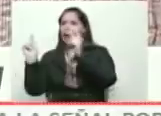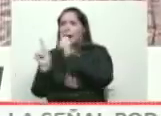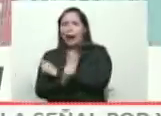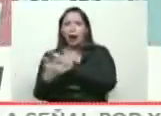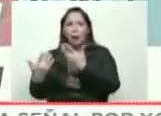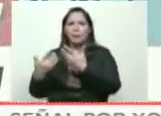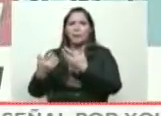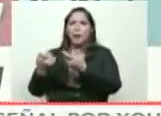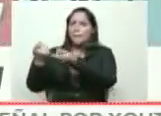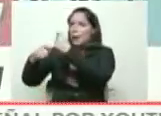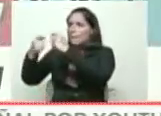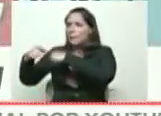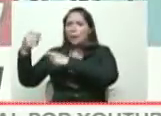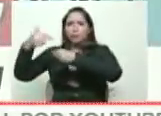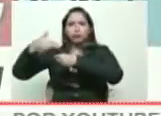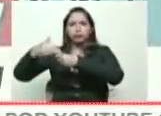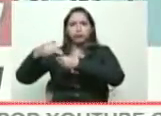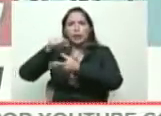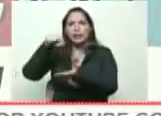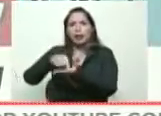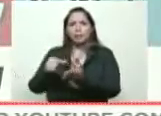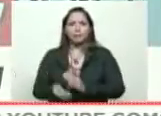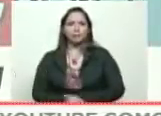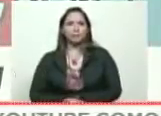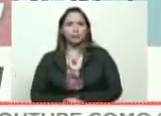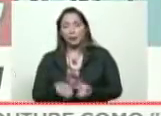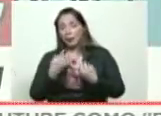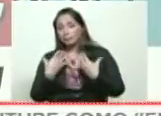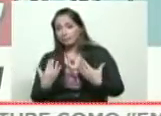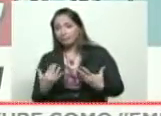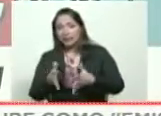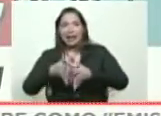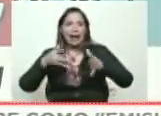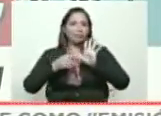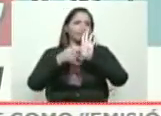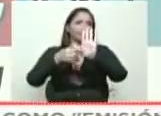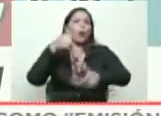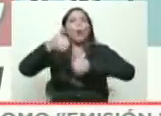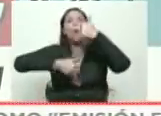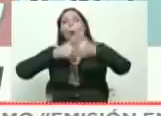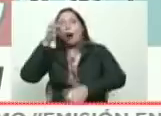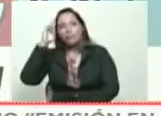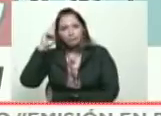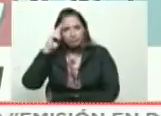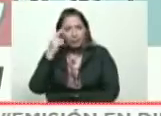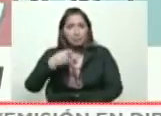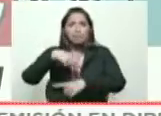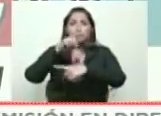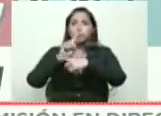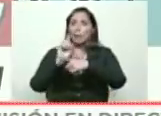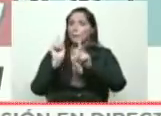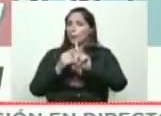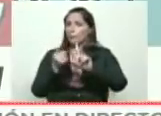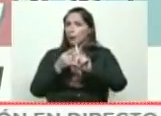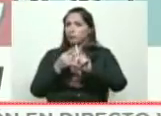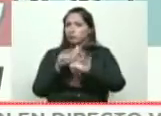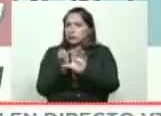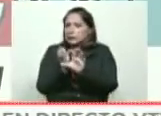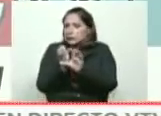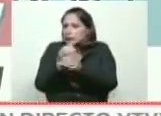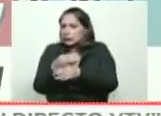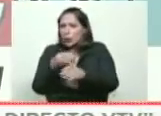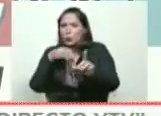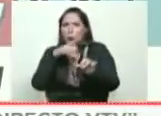Irán? Bueno, yo creo que es una gran demostración de cuál es la razón fundamental de la presión y